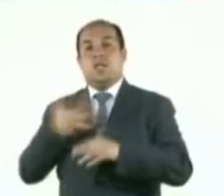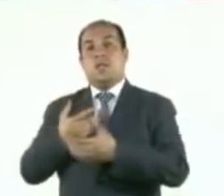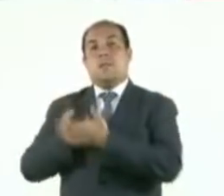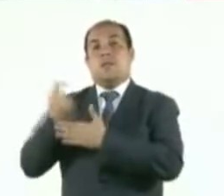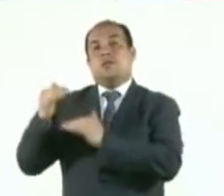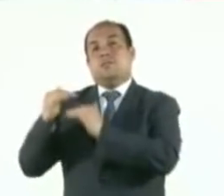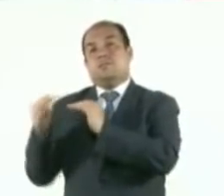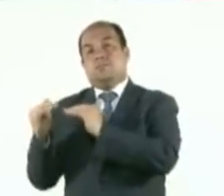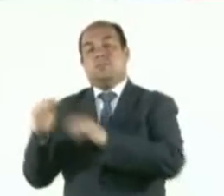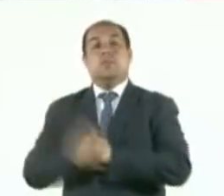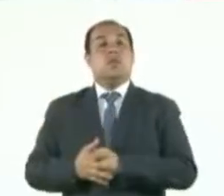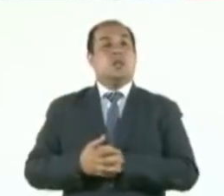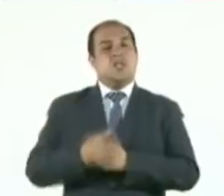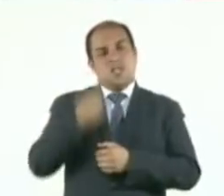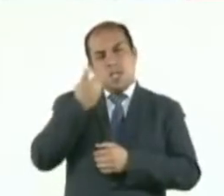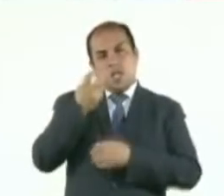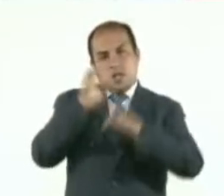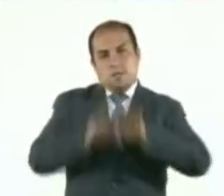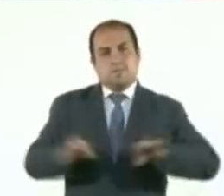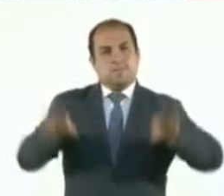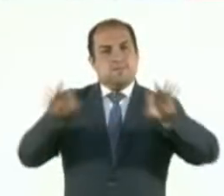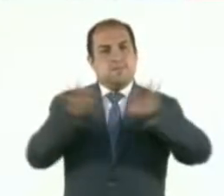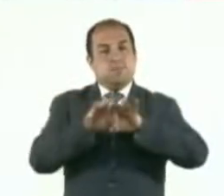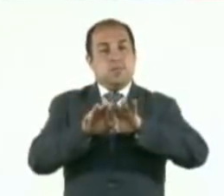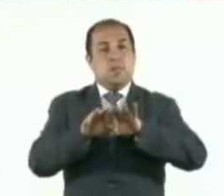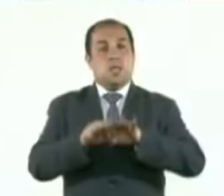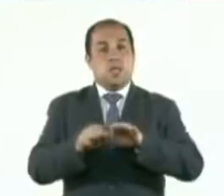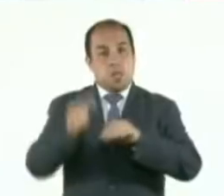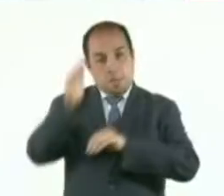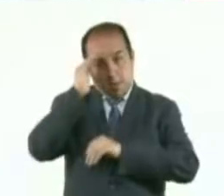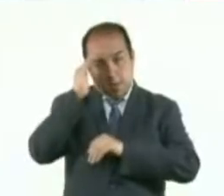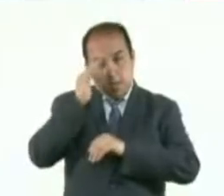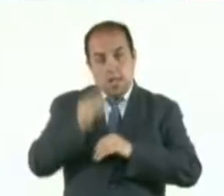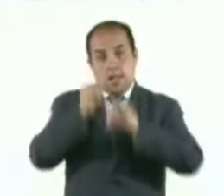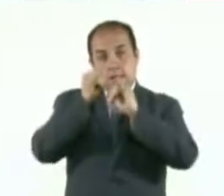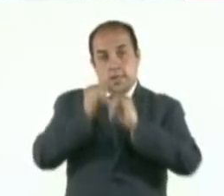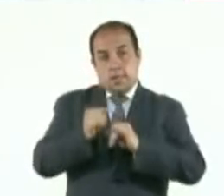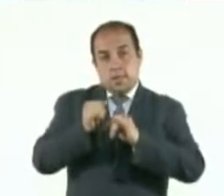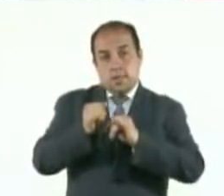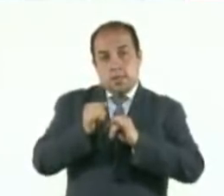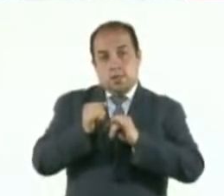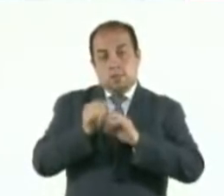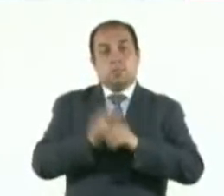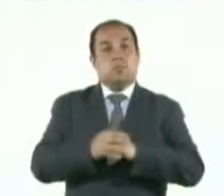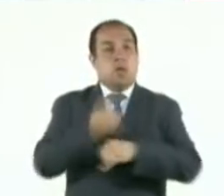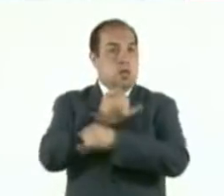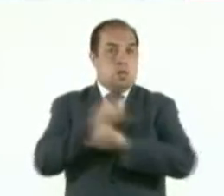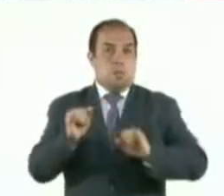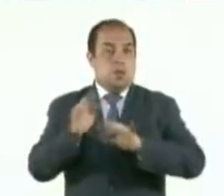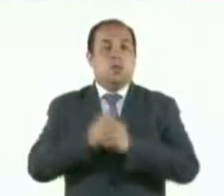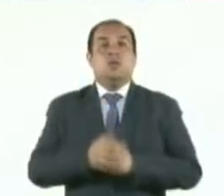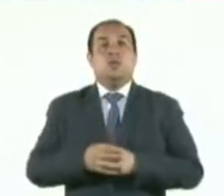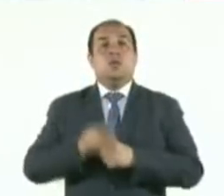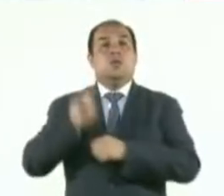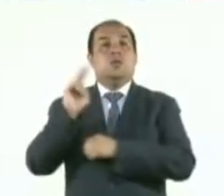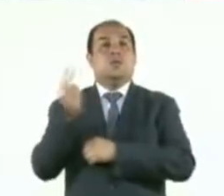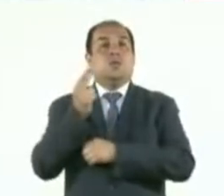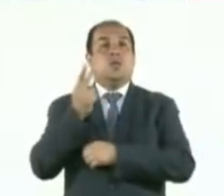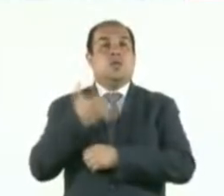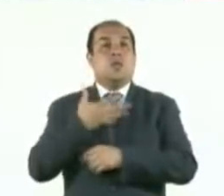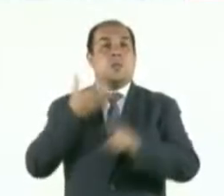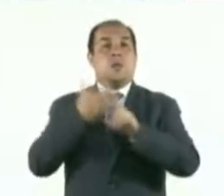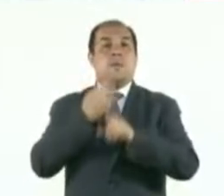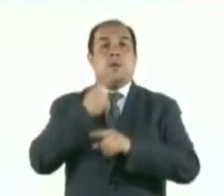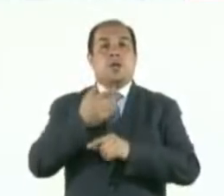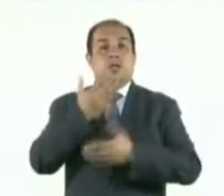y eso creo que es algo importante en la reflexión de la propia autonomía universitaria para poder mejorar y estar